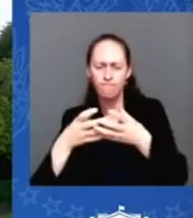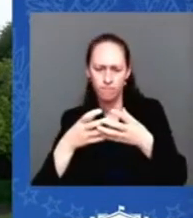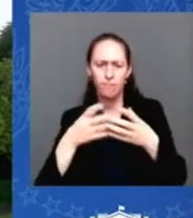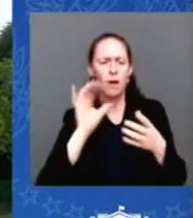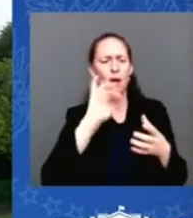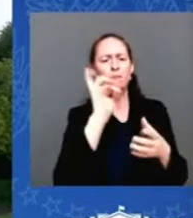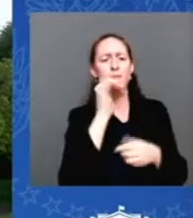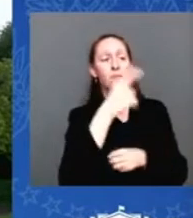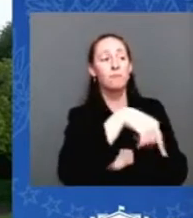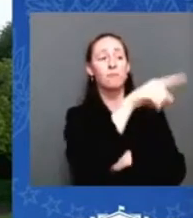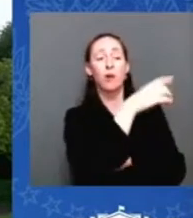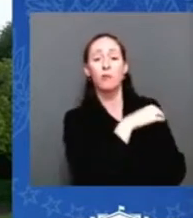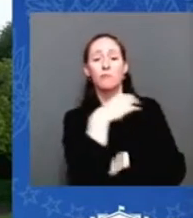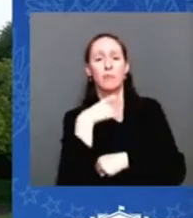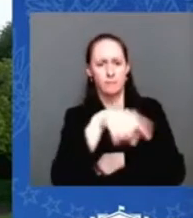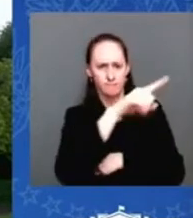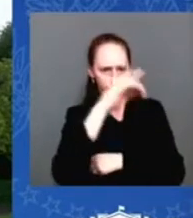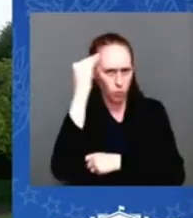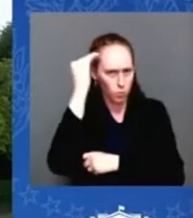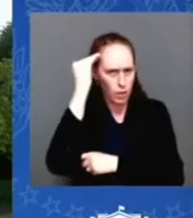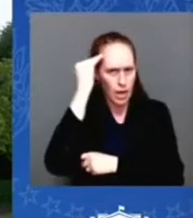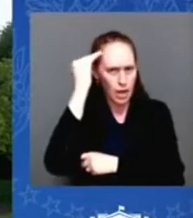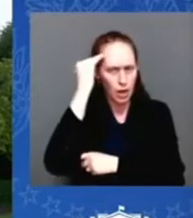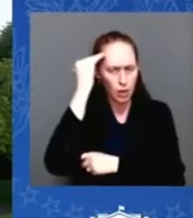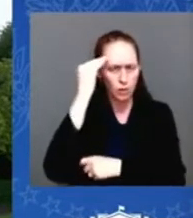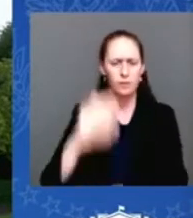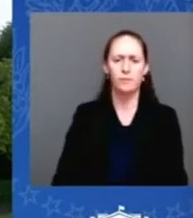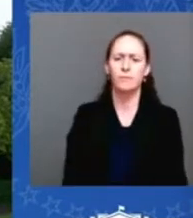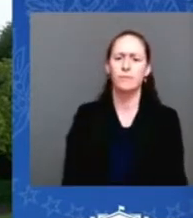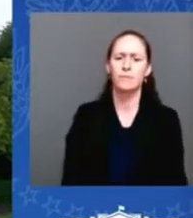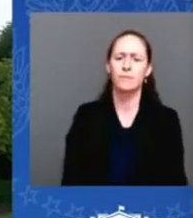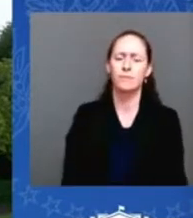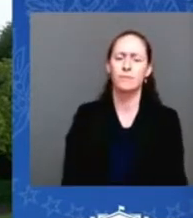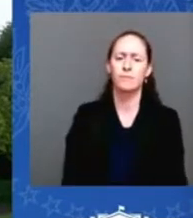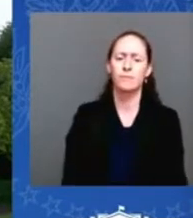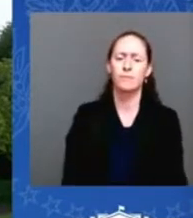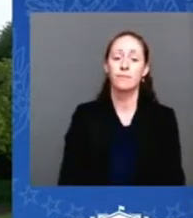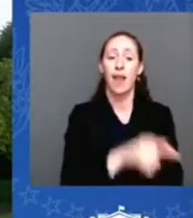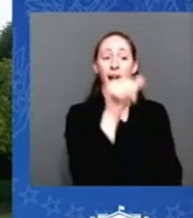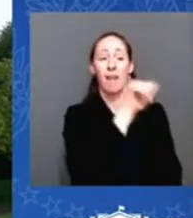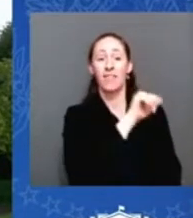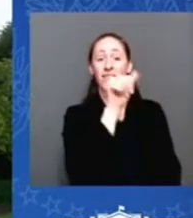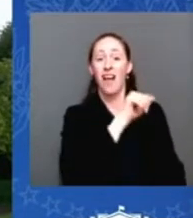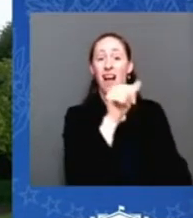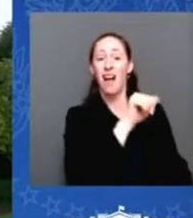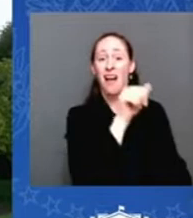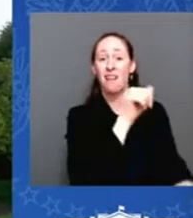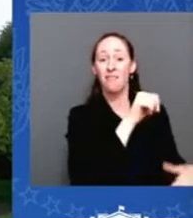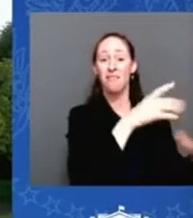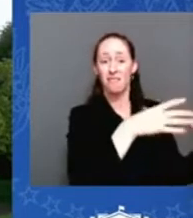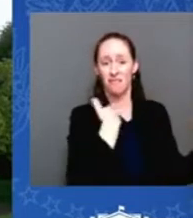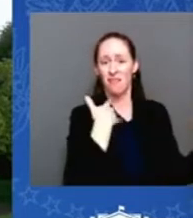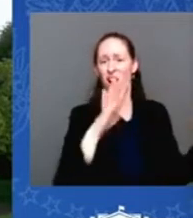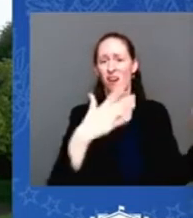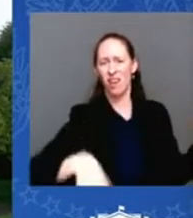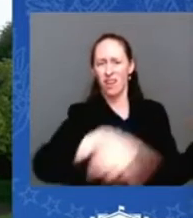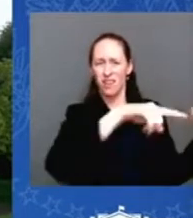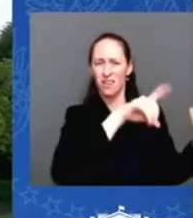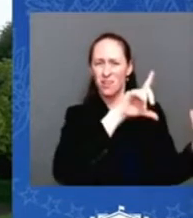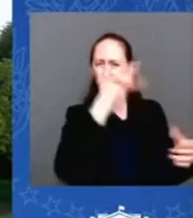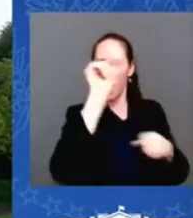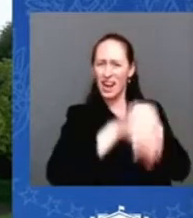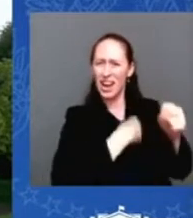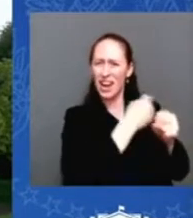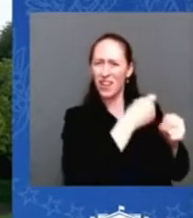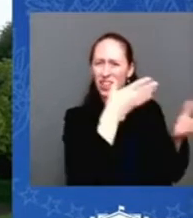tiene una representación ni diplomática ni militar presencial en Afganistán, sigue manteniendo la capacidad militar para